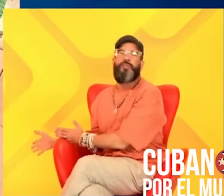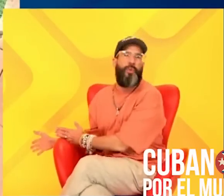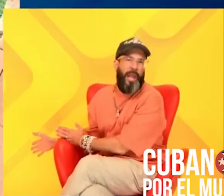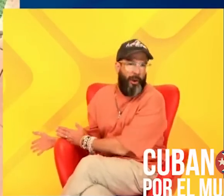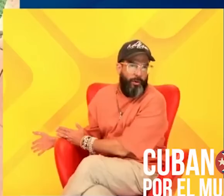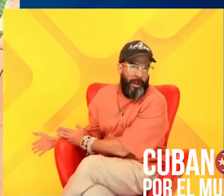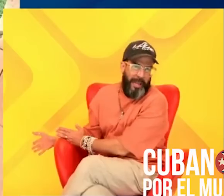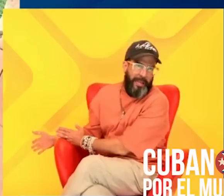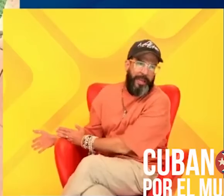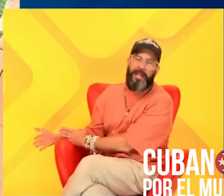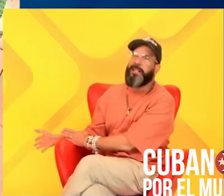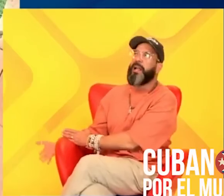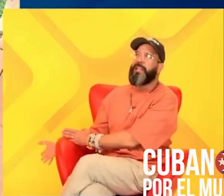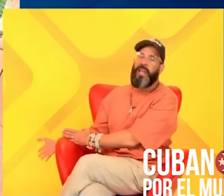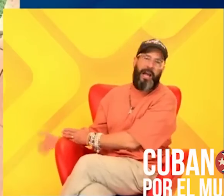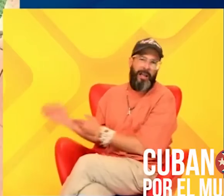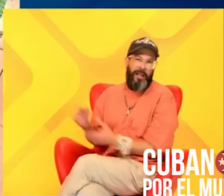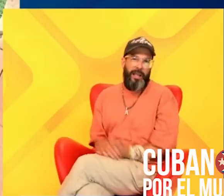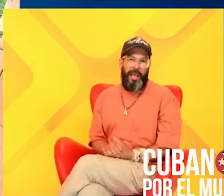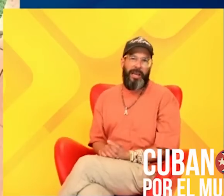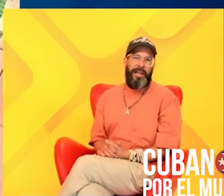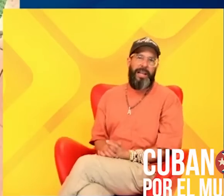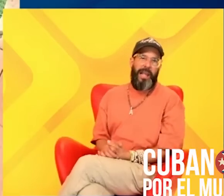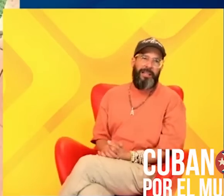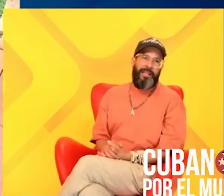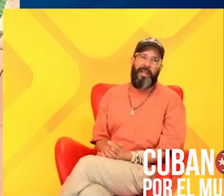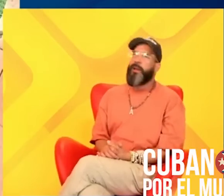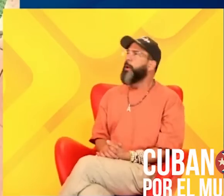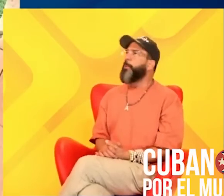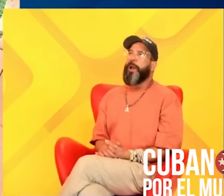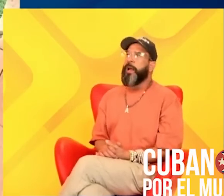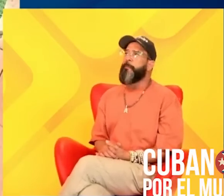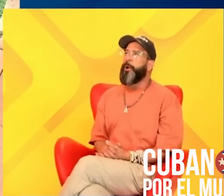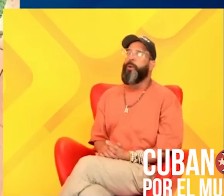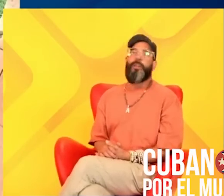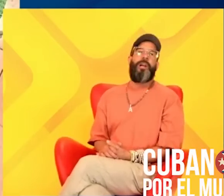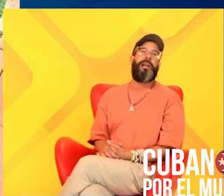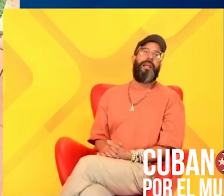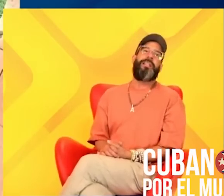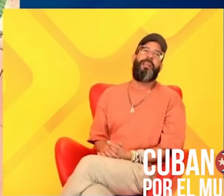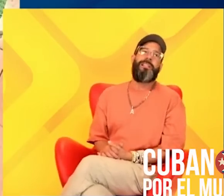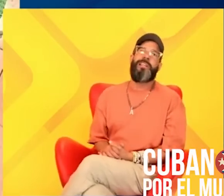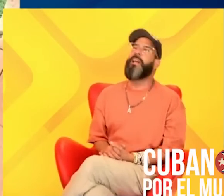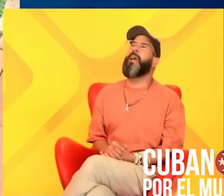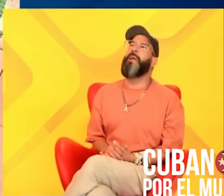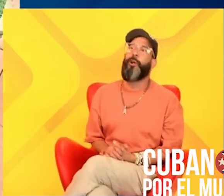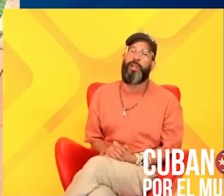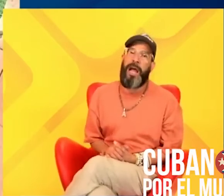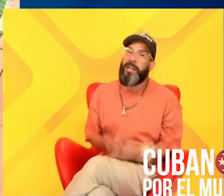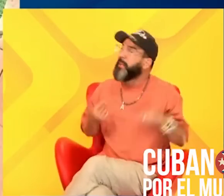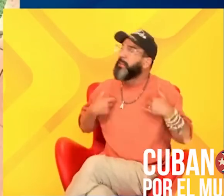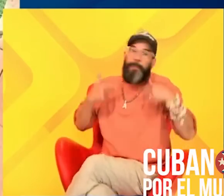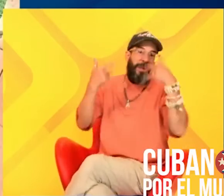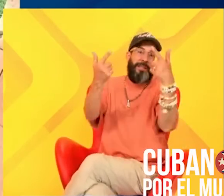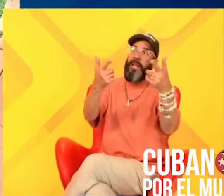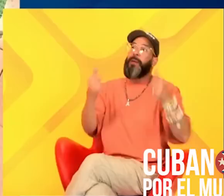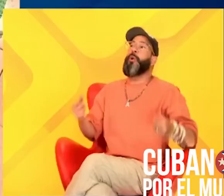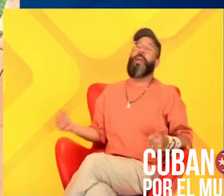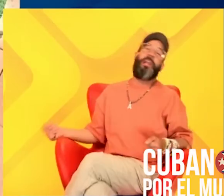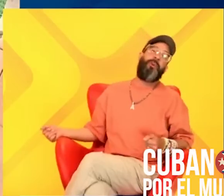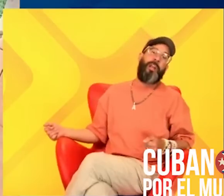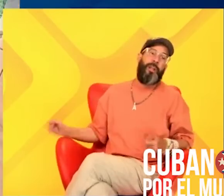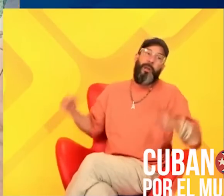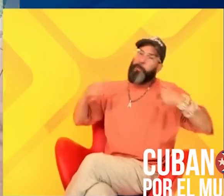en el suelo, en la esquina, hasta que llega el cliente. Por ejemplo, cuando el cliente dice que me lo traigan, también